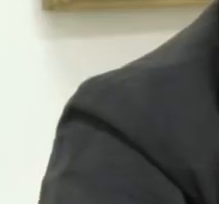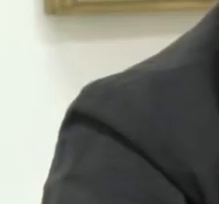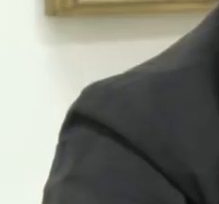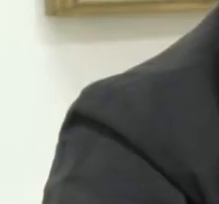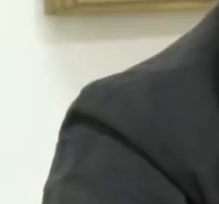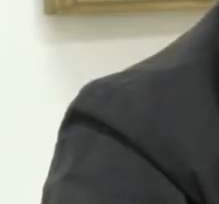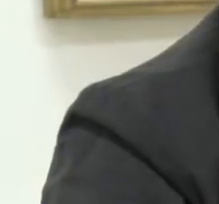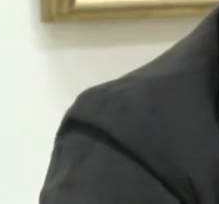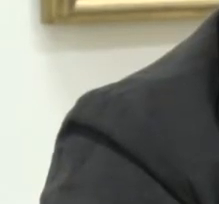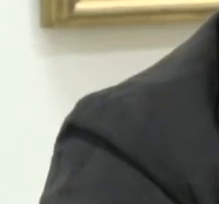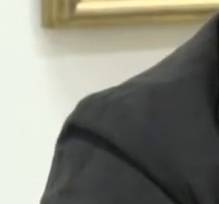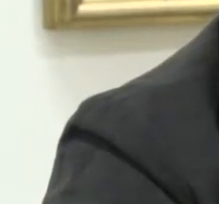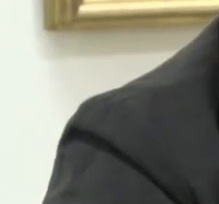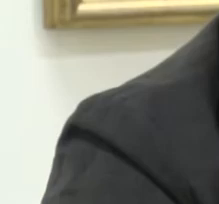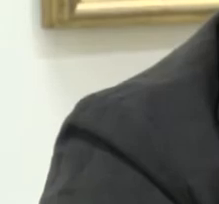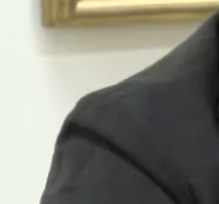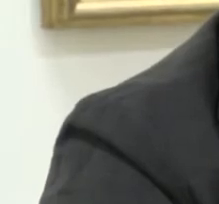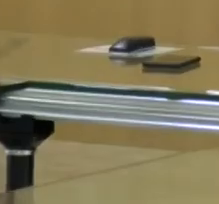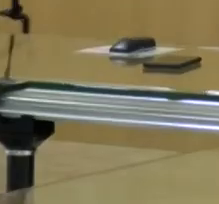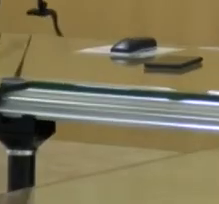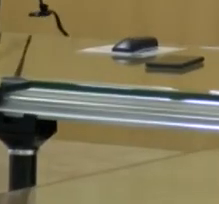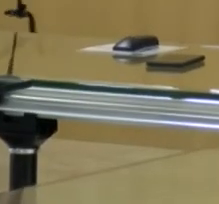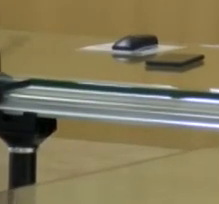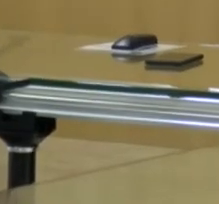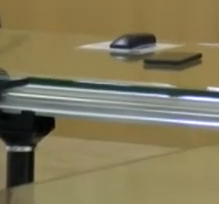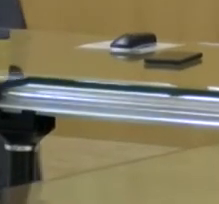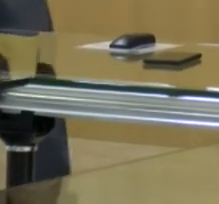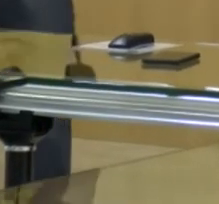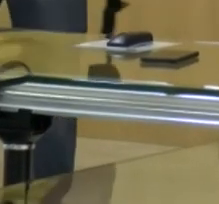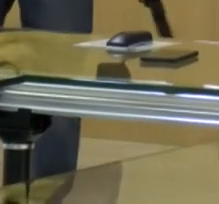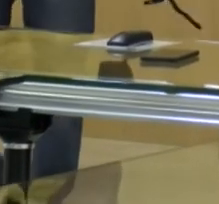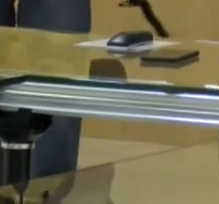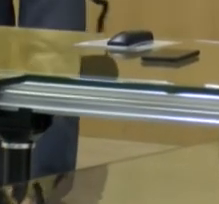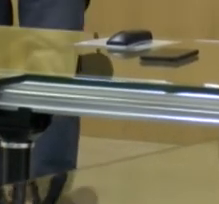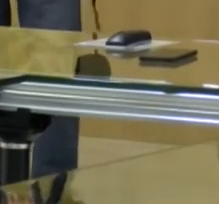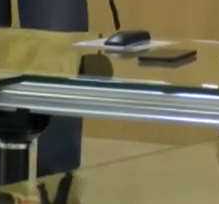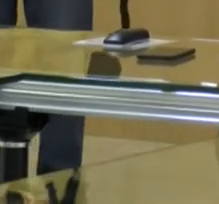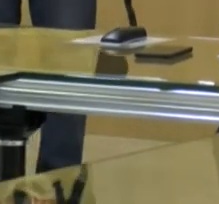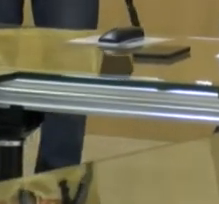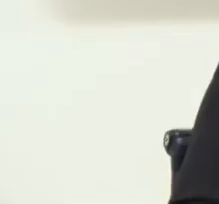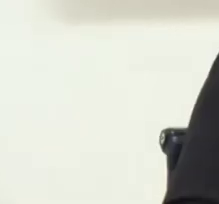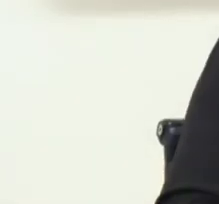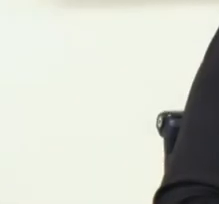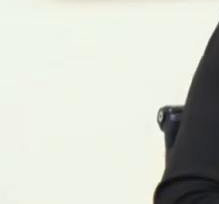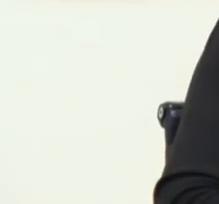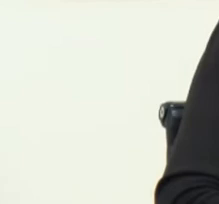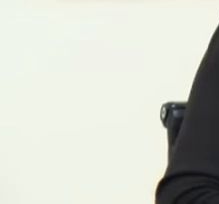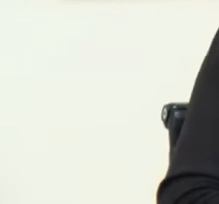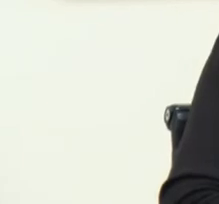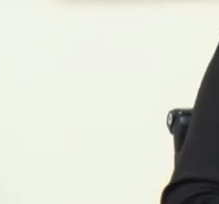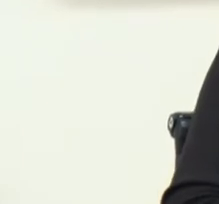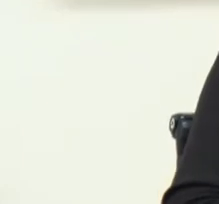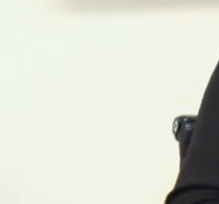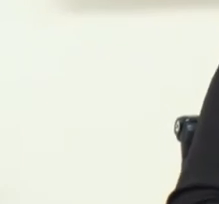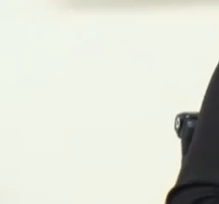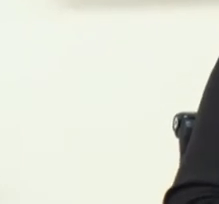problema. Así lo ha dicho Manuel Villegas, tras la reunión del Comité de Seguimiento COVID-19, celebrado en San Esteban, donde ha destacado la